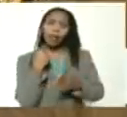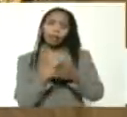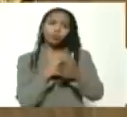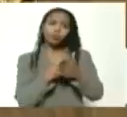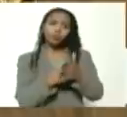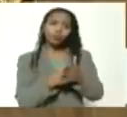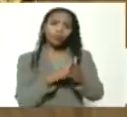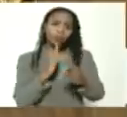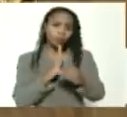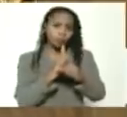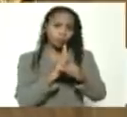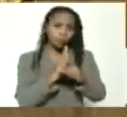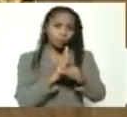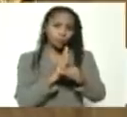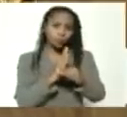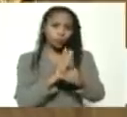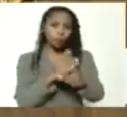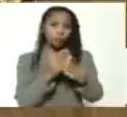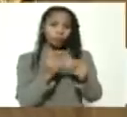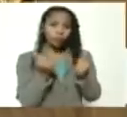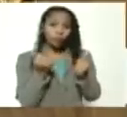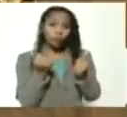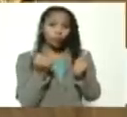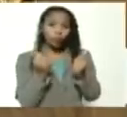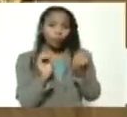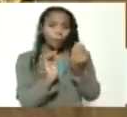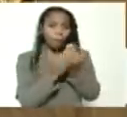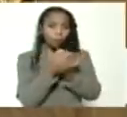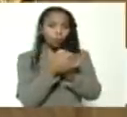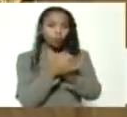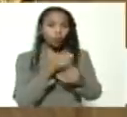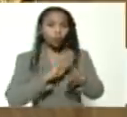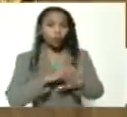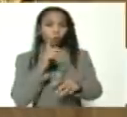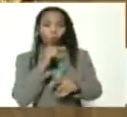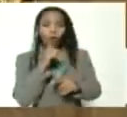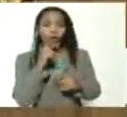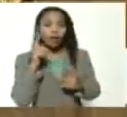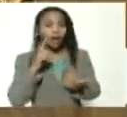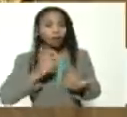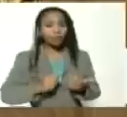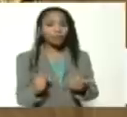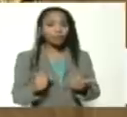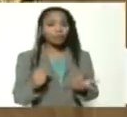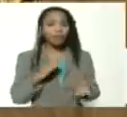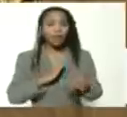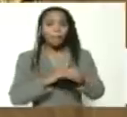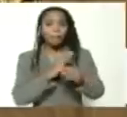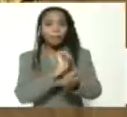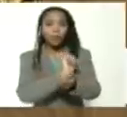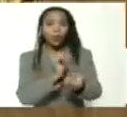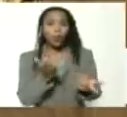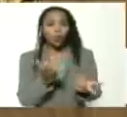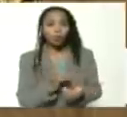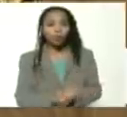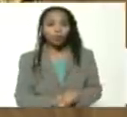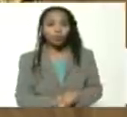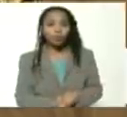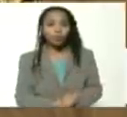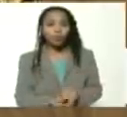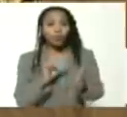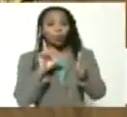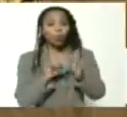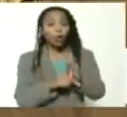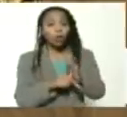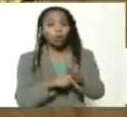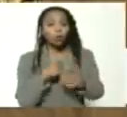los detenían allí, los desaparecían porque no había la ficha policial de la detención y luego,